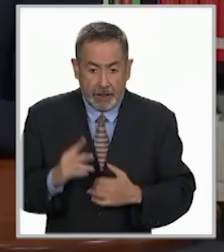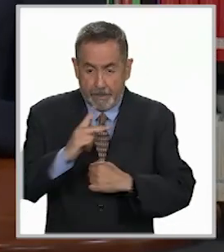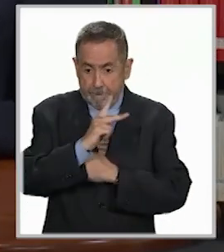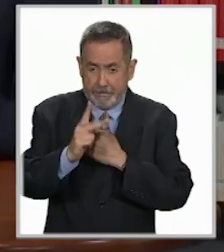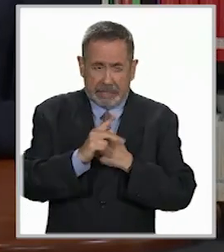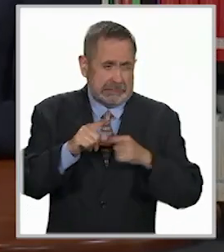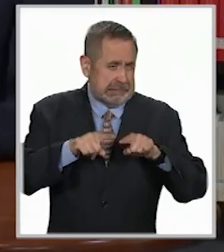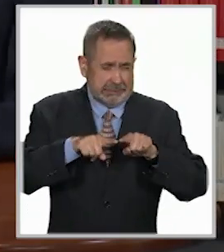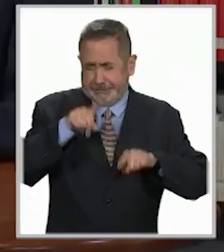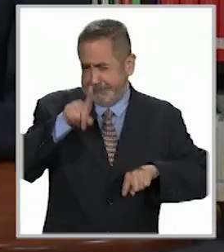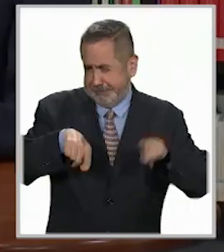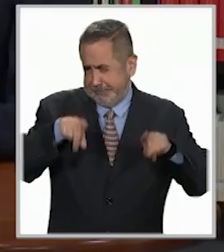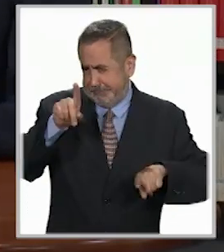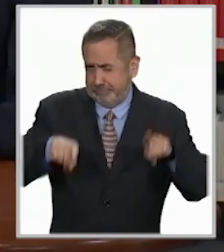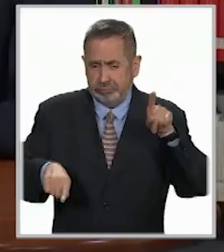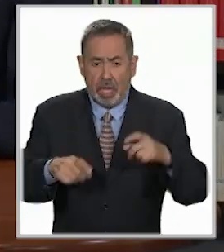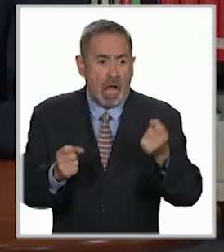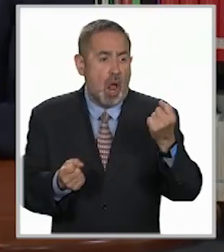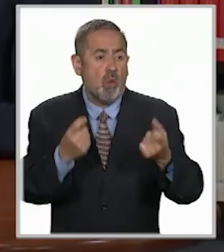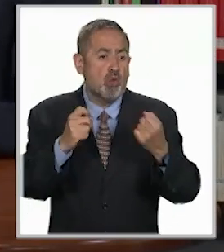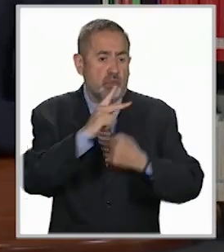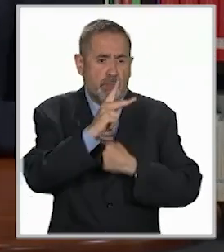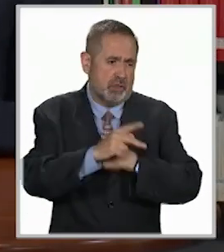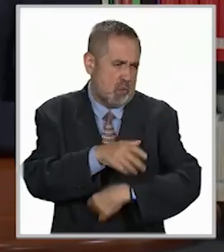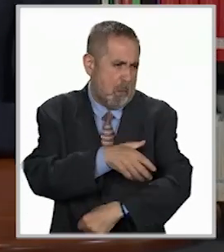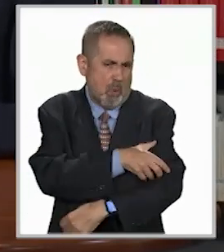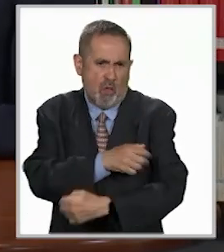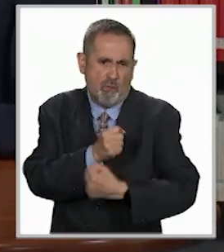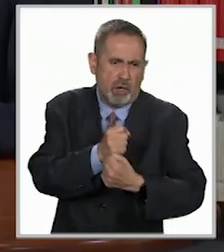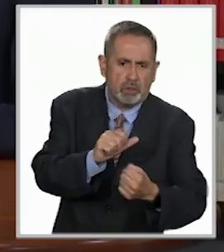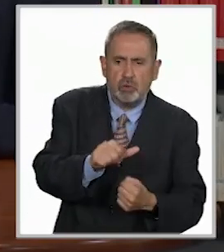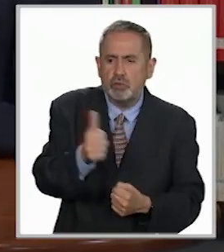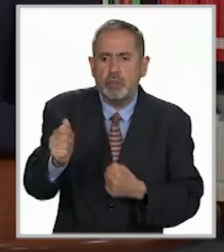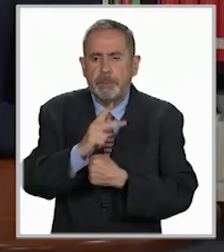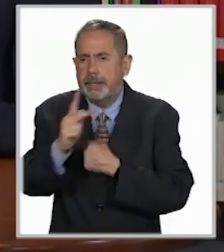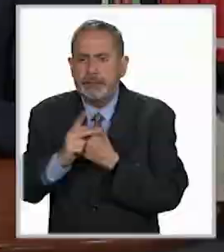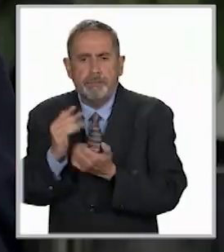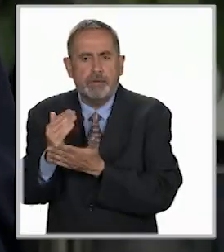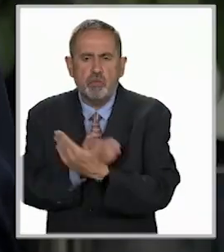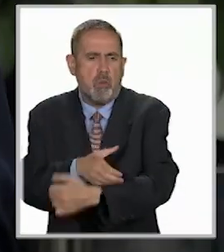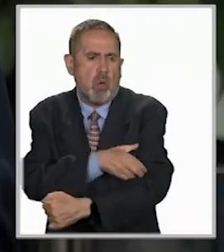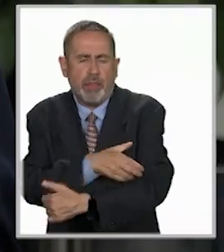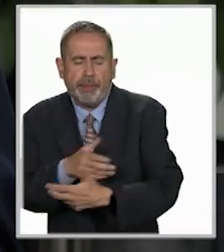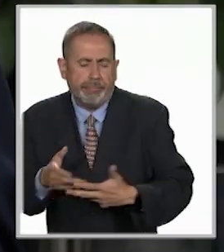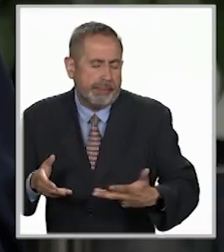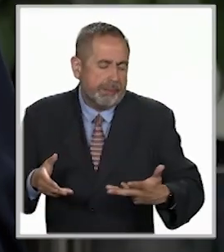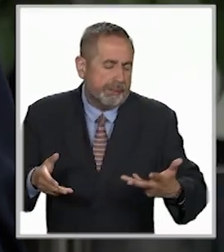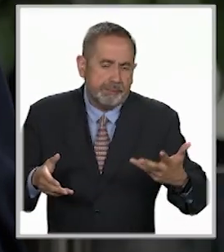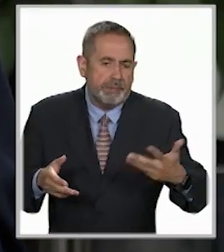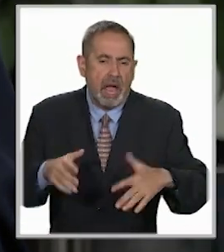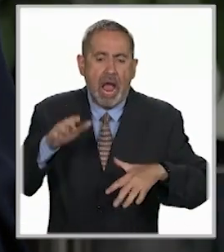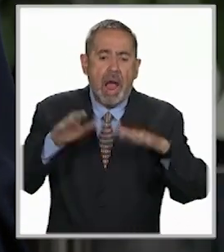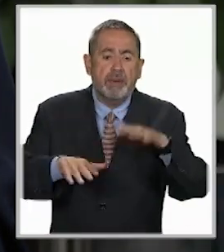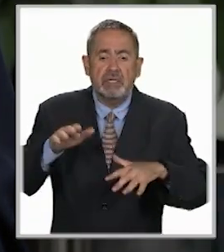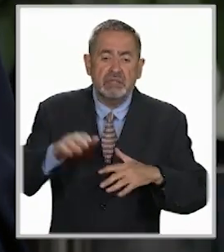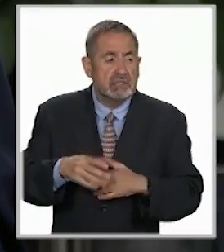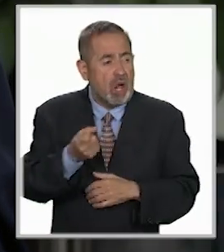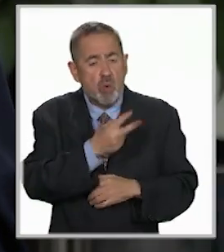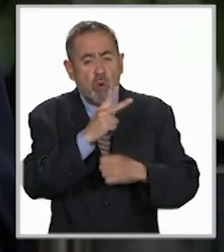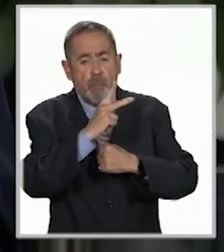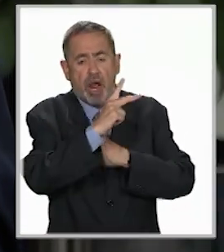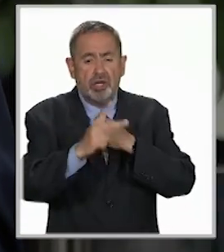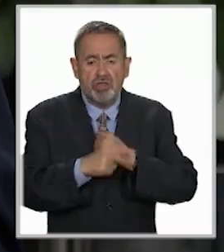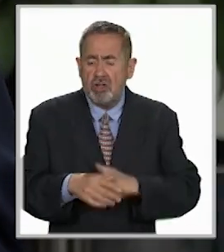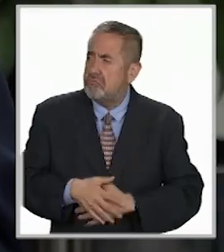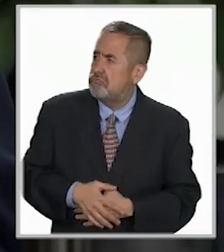en una desigualdad de poder entre las naciones, los estados, y entonces, ¿qué sucede a veces en la práctica? Que